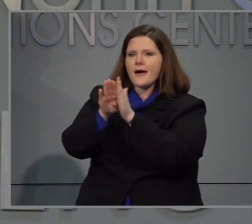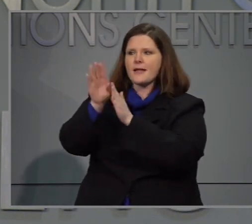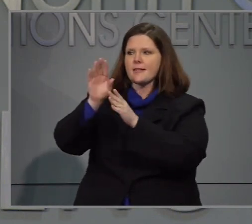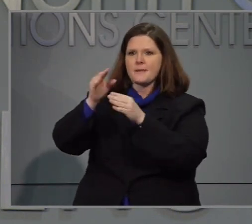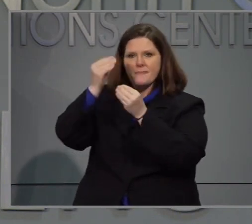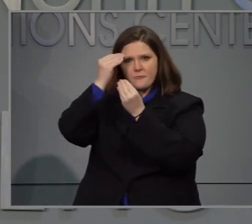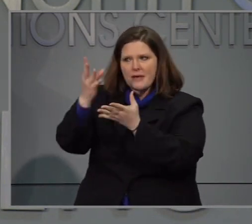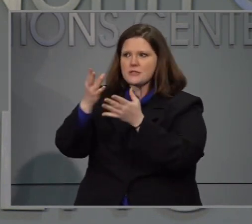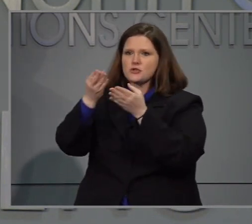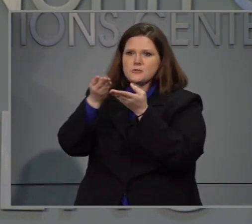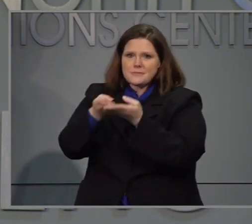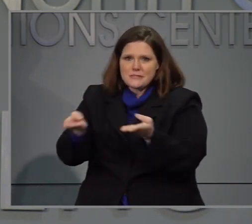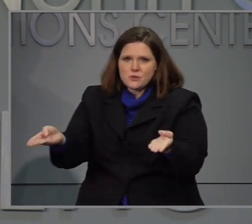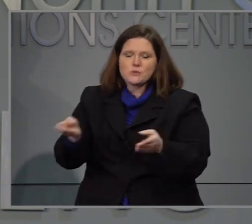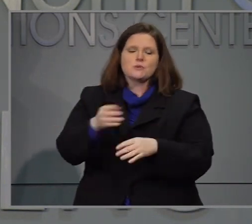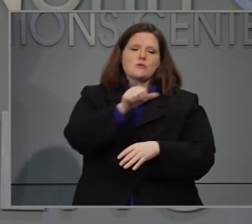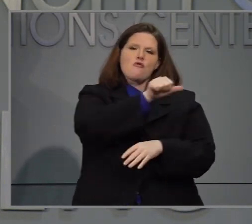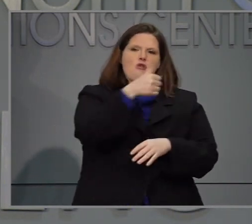sin fines de lucro.